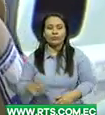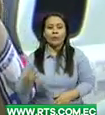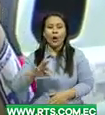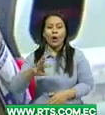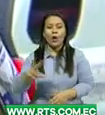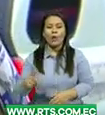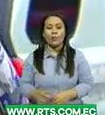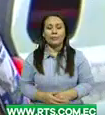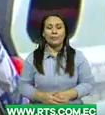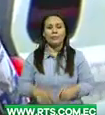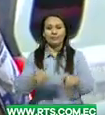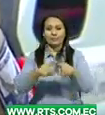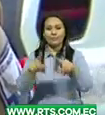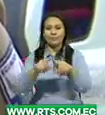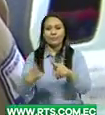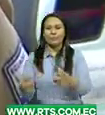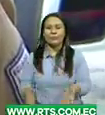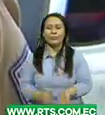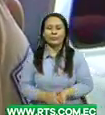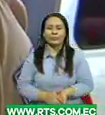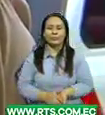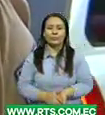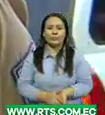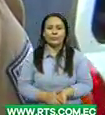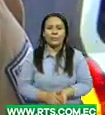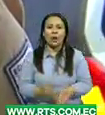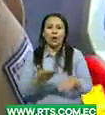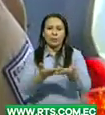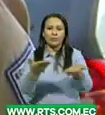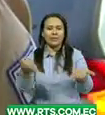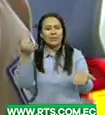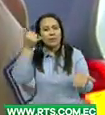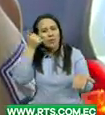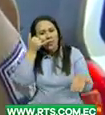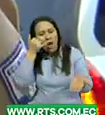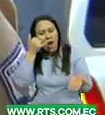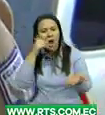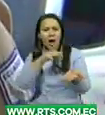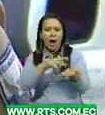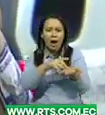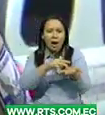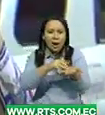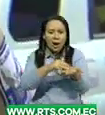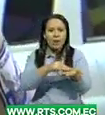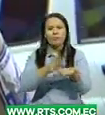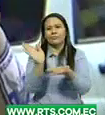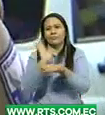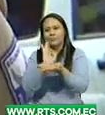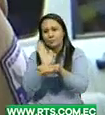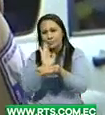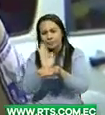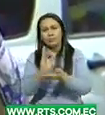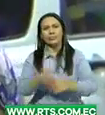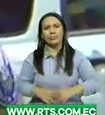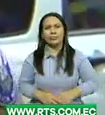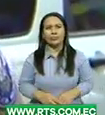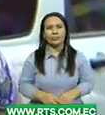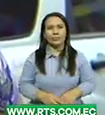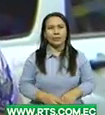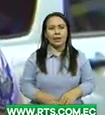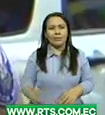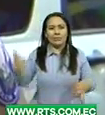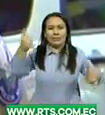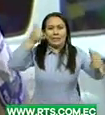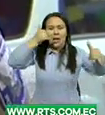de varios equipos o artefactos de dispositivos tecnológicos, es decir, los teléfonos